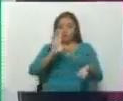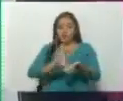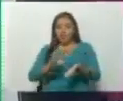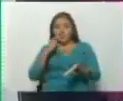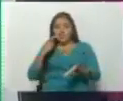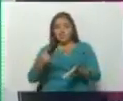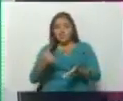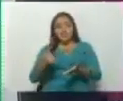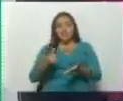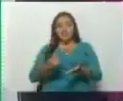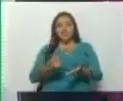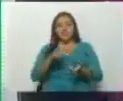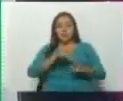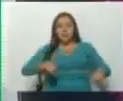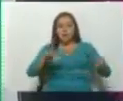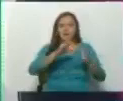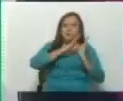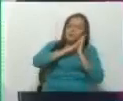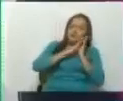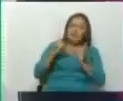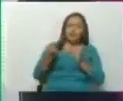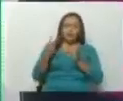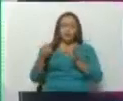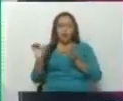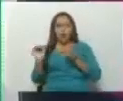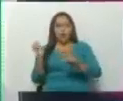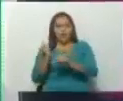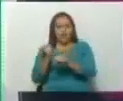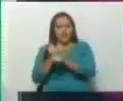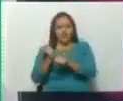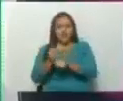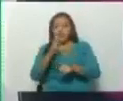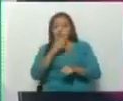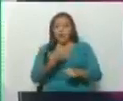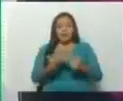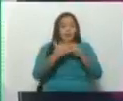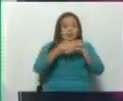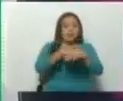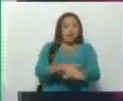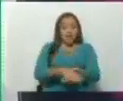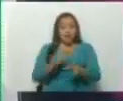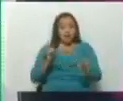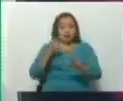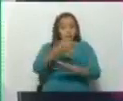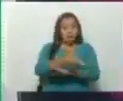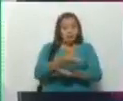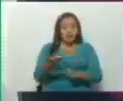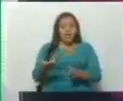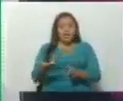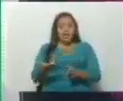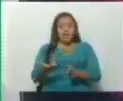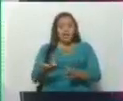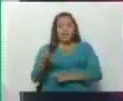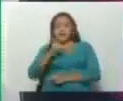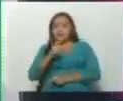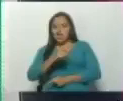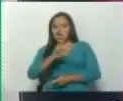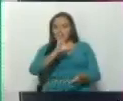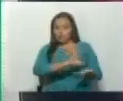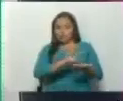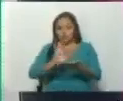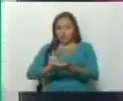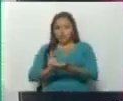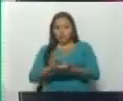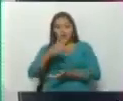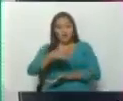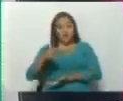ciudades satélites, ciudades dormitorios, y que, bueno, no tienen esa integridad, no tienen ese acceso al equipamiento urbano y, bueno,